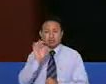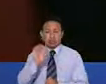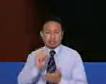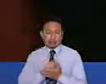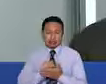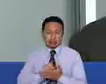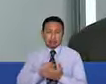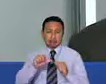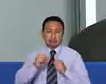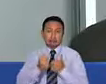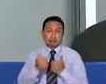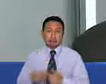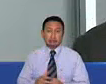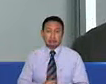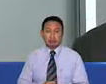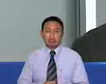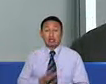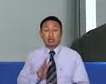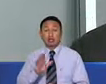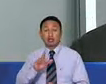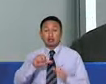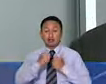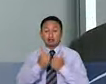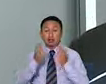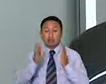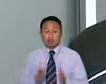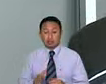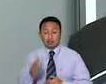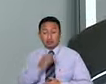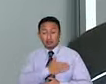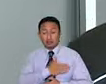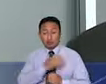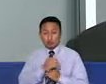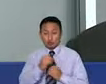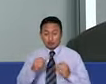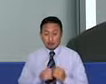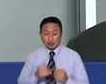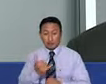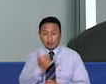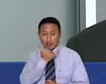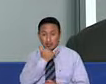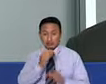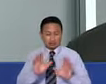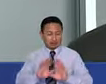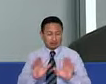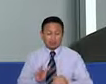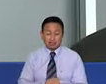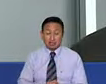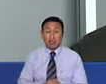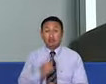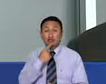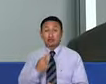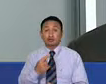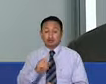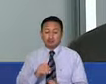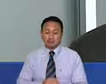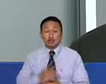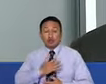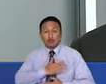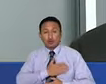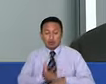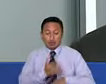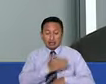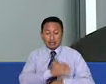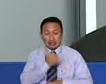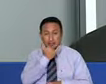asambleístas. Con responsabilidad de los asambleístas, nuestros despachos, de que ya no exista ni un error más, y como les vuelvo y repito, me hago responsable de esas